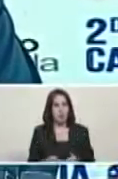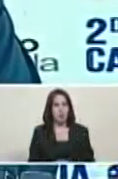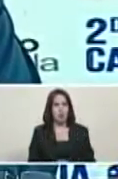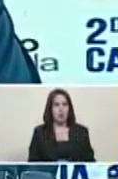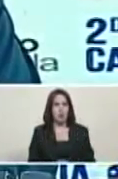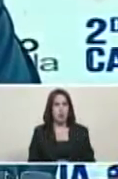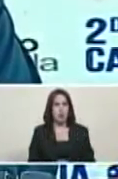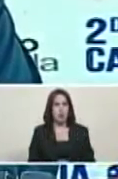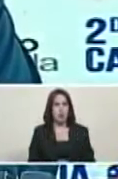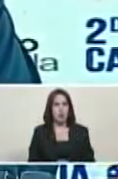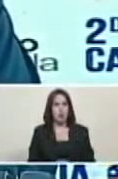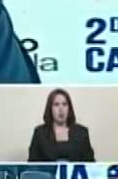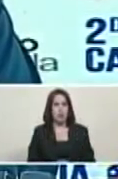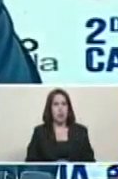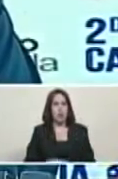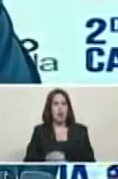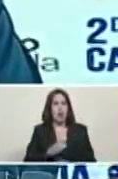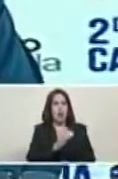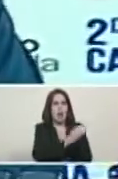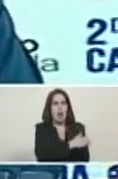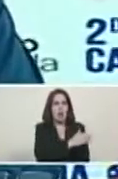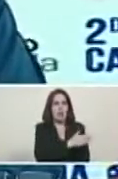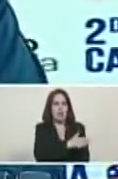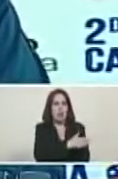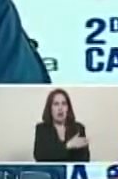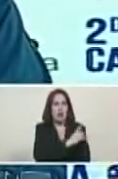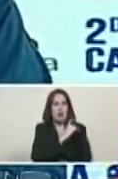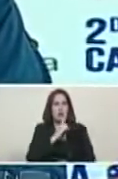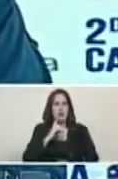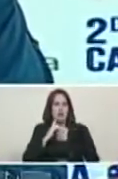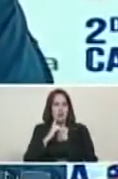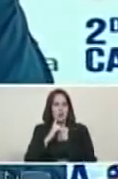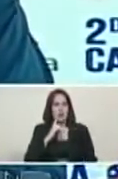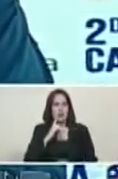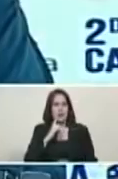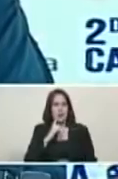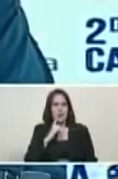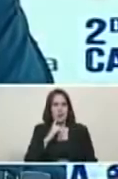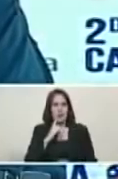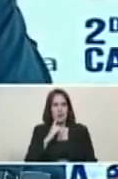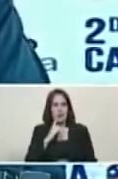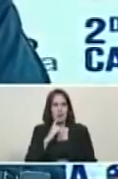El capitán Escalona, que es uno de mis asesores en marketing,